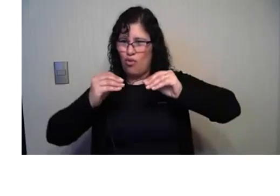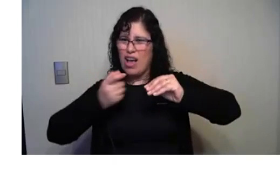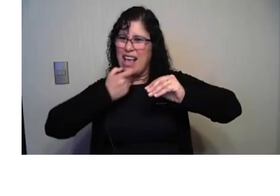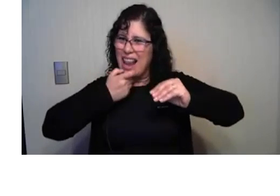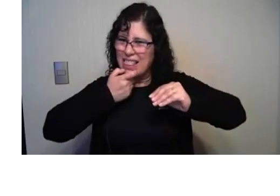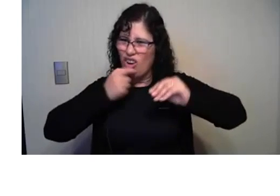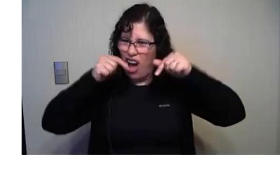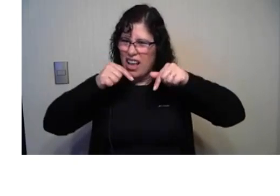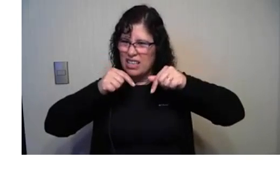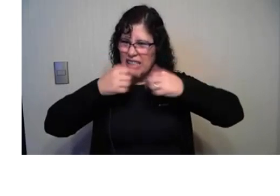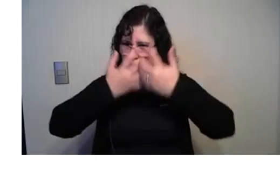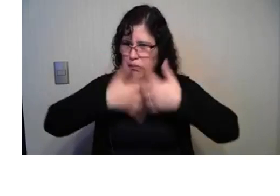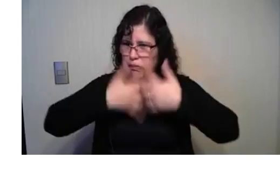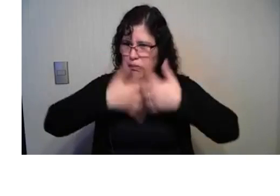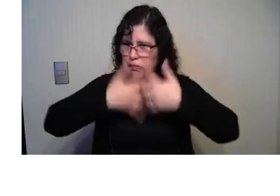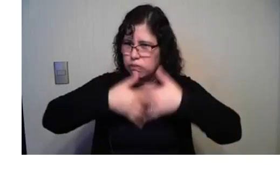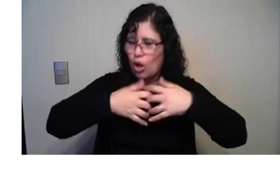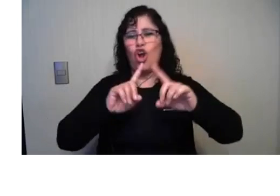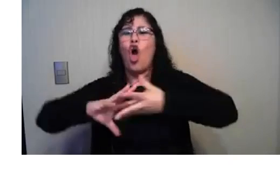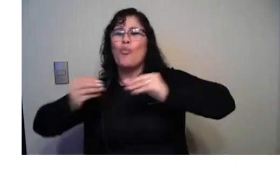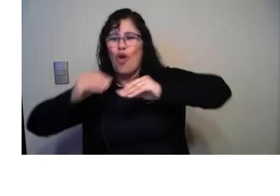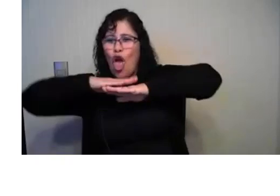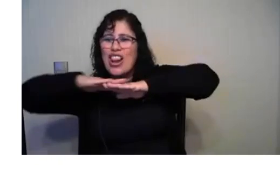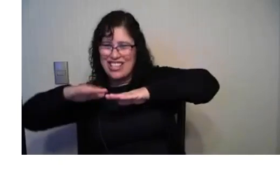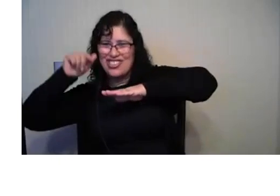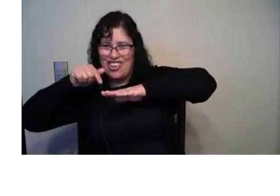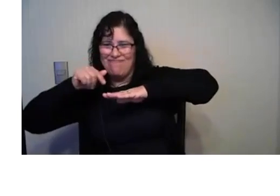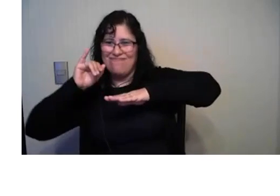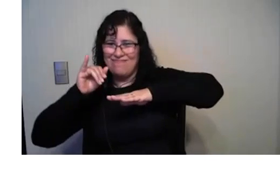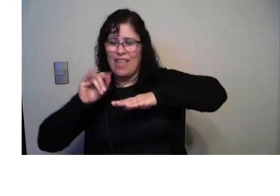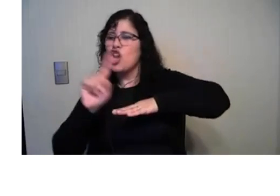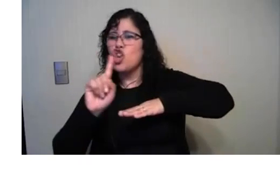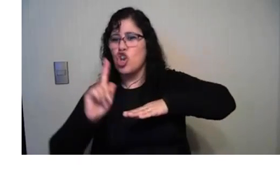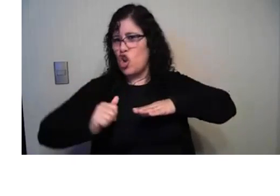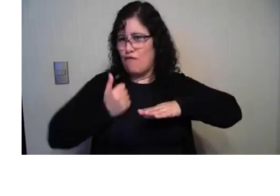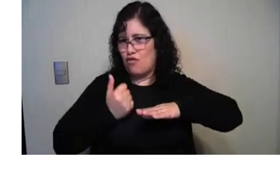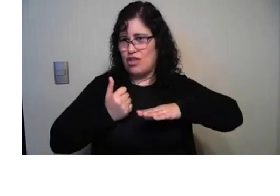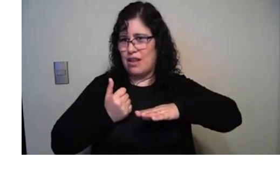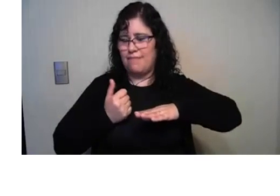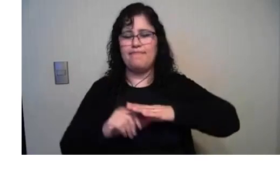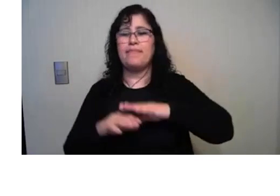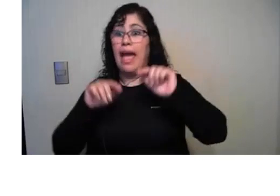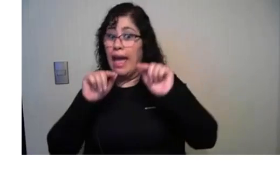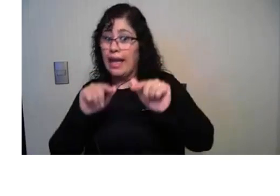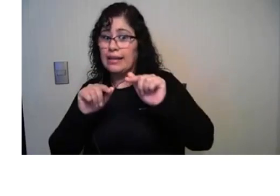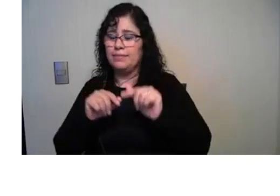músculo liso, involuntario, ¿ya? La diferencia entre la contraparte de